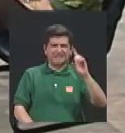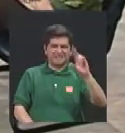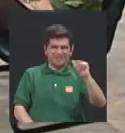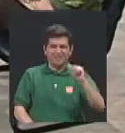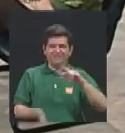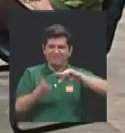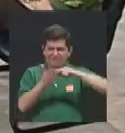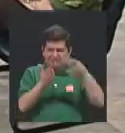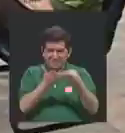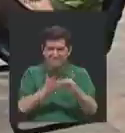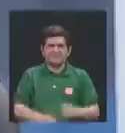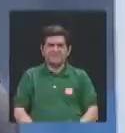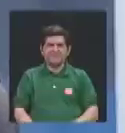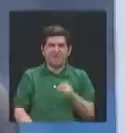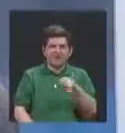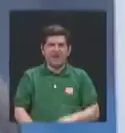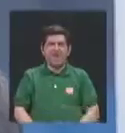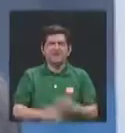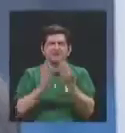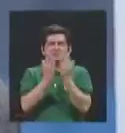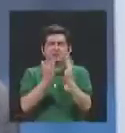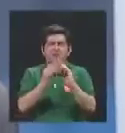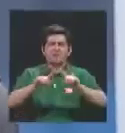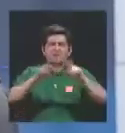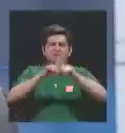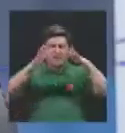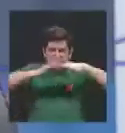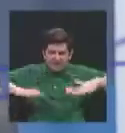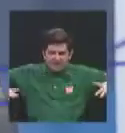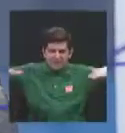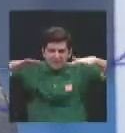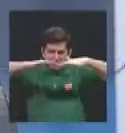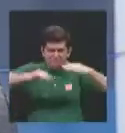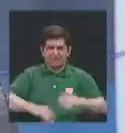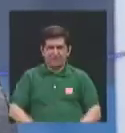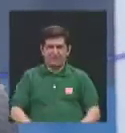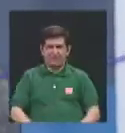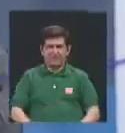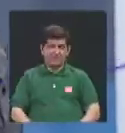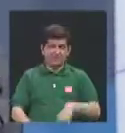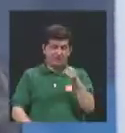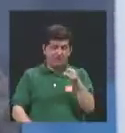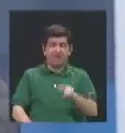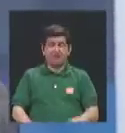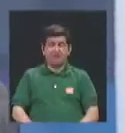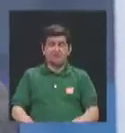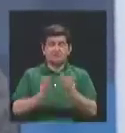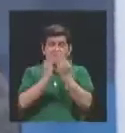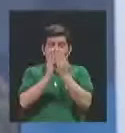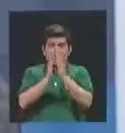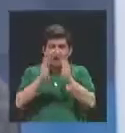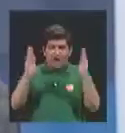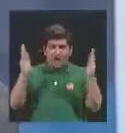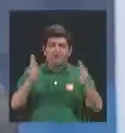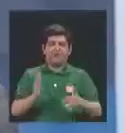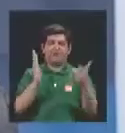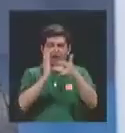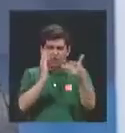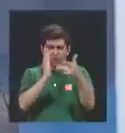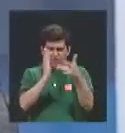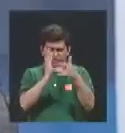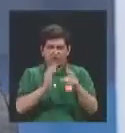Sendra. Y la experiencia Sendra es una puerta dimensional con la cual, que es abierta